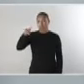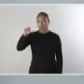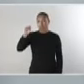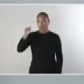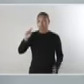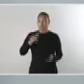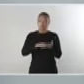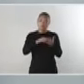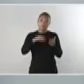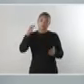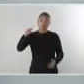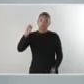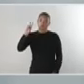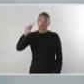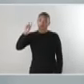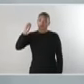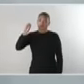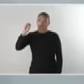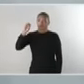ciudadano